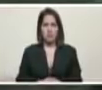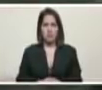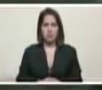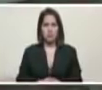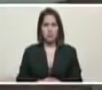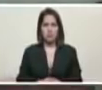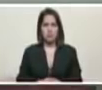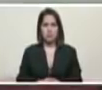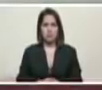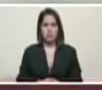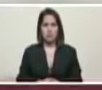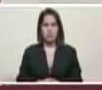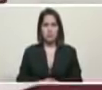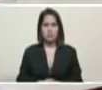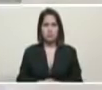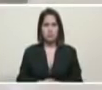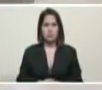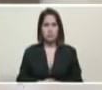las armas de la República,